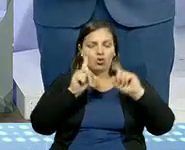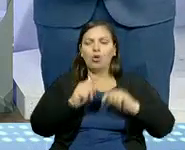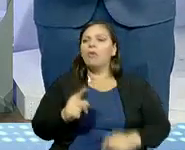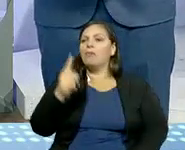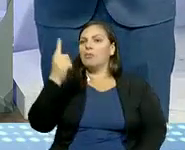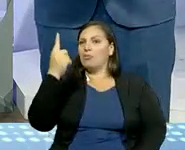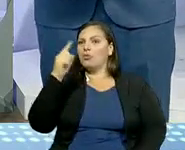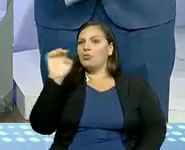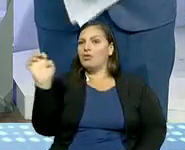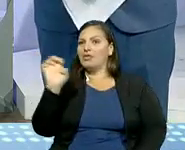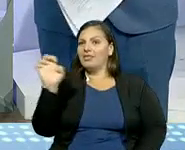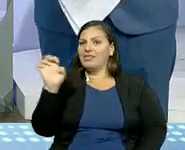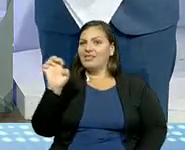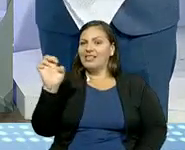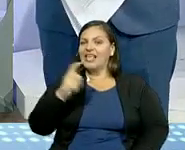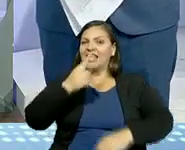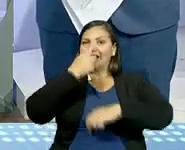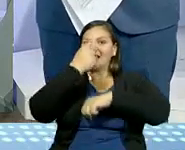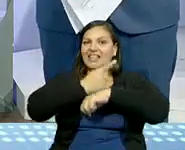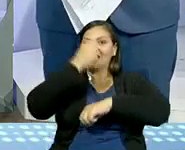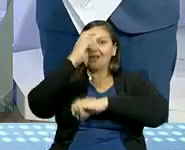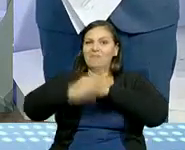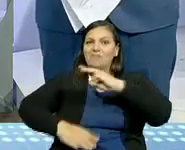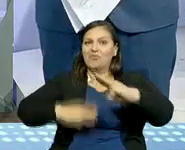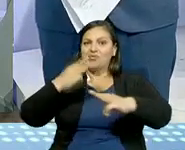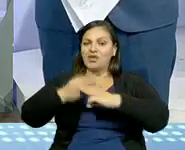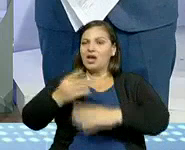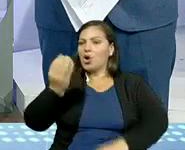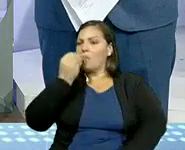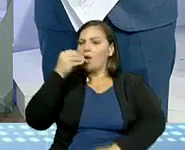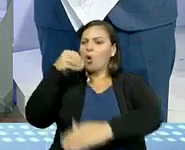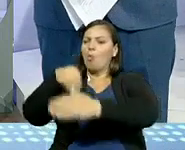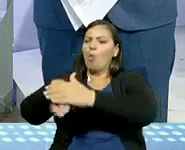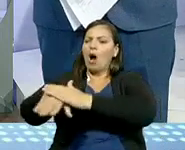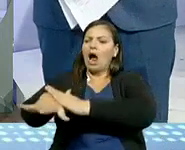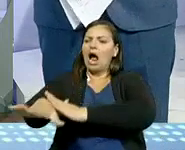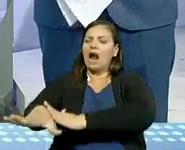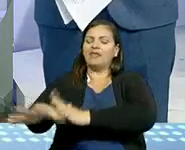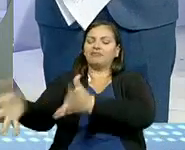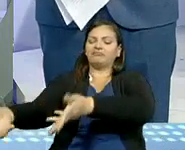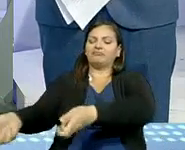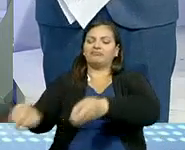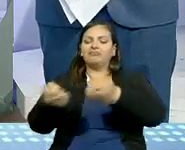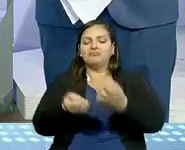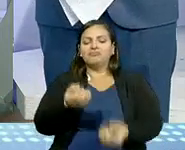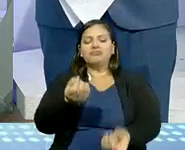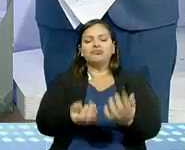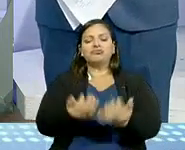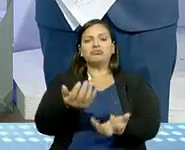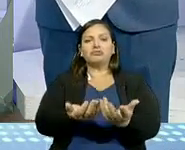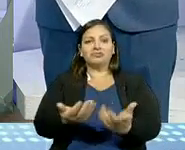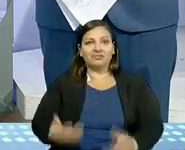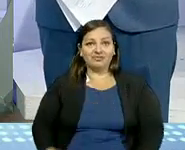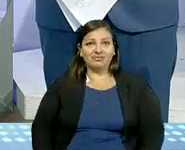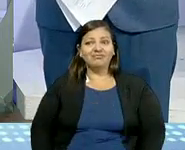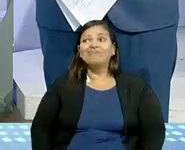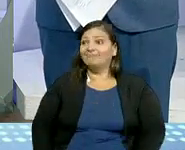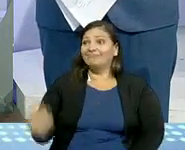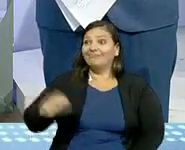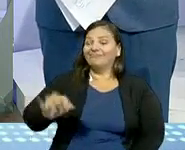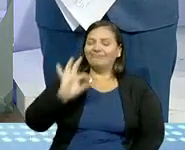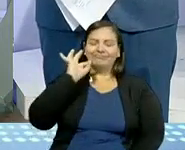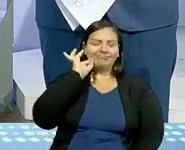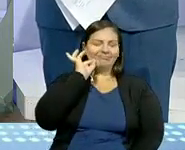día mundial del calentado. ¡Qué delicia, definitivamente! Pero eso es muy importante,